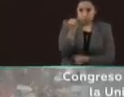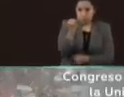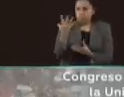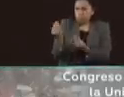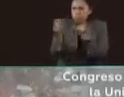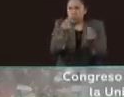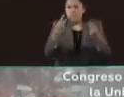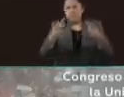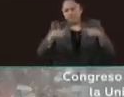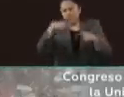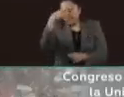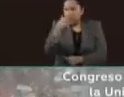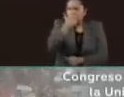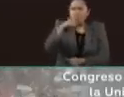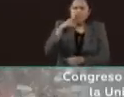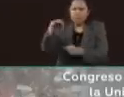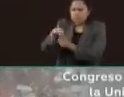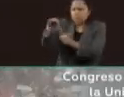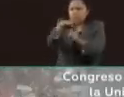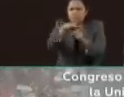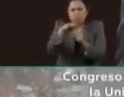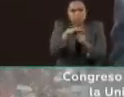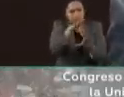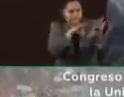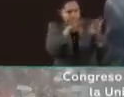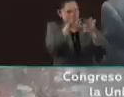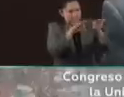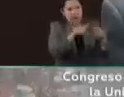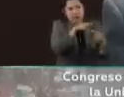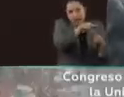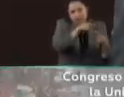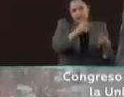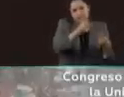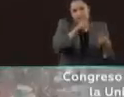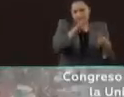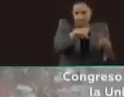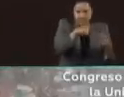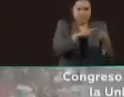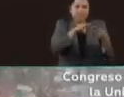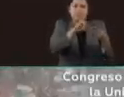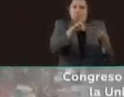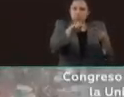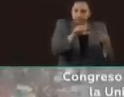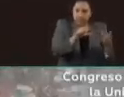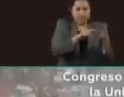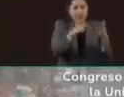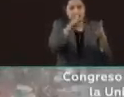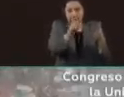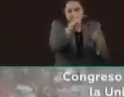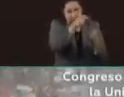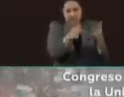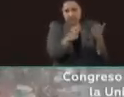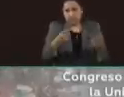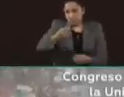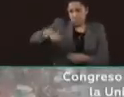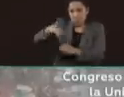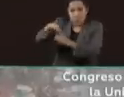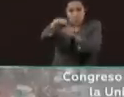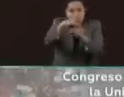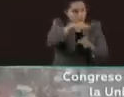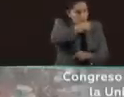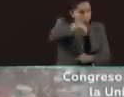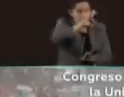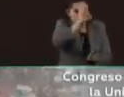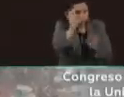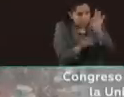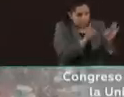votaron mayoritariamente a favor del Partido Verde, de Morena y del Partido del Trabajo, y nos dieron la mayoría calificada